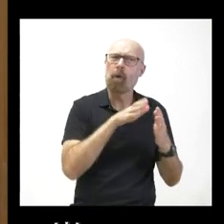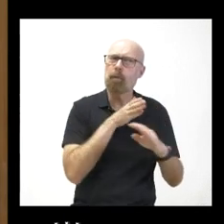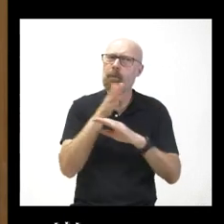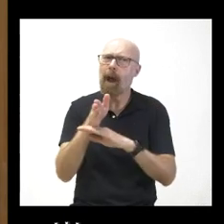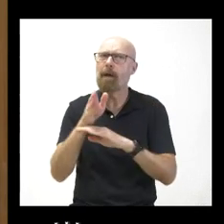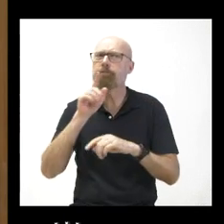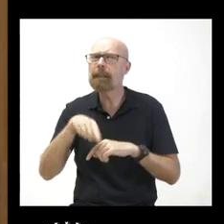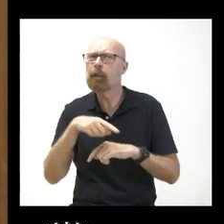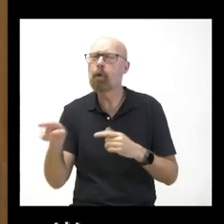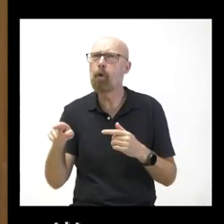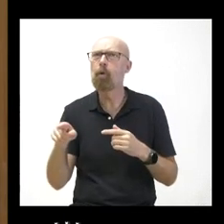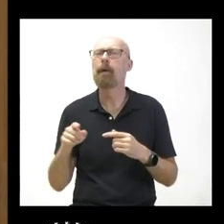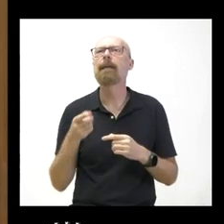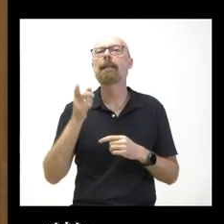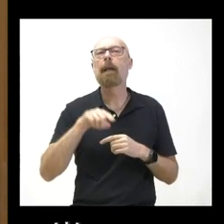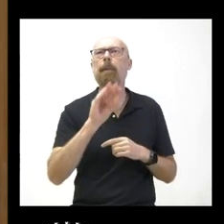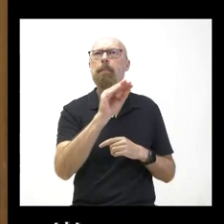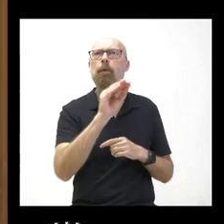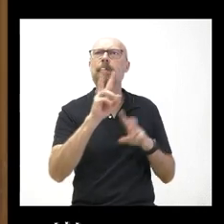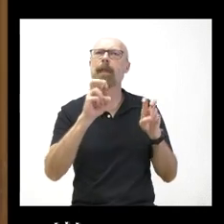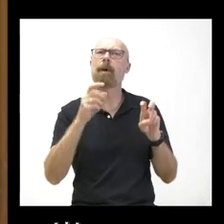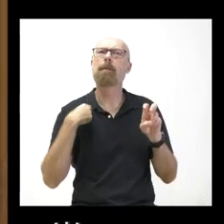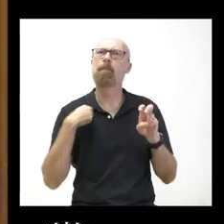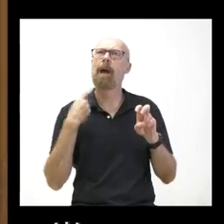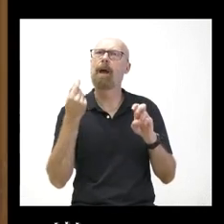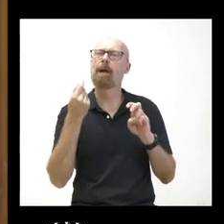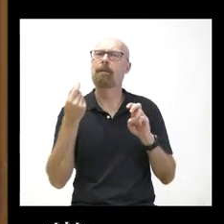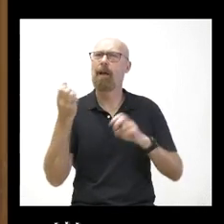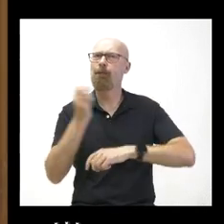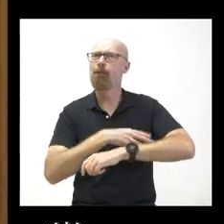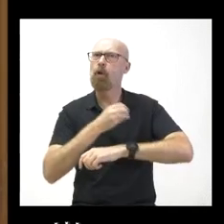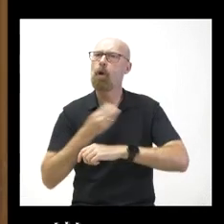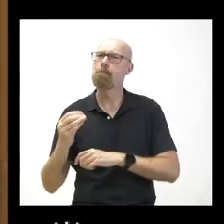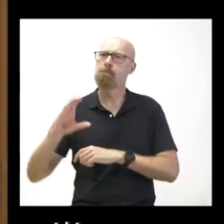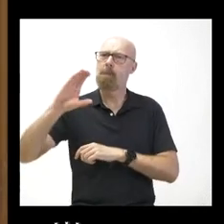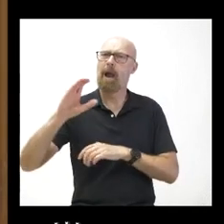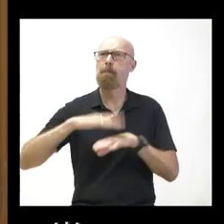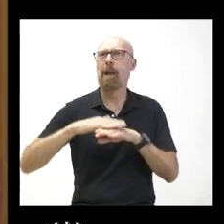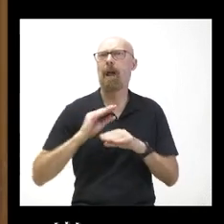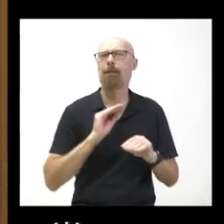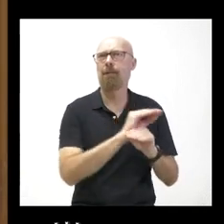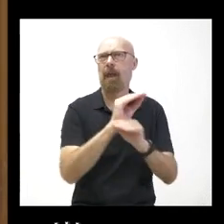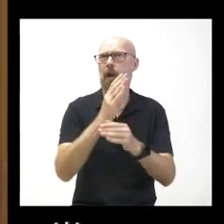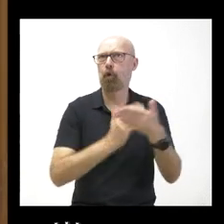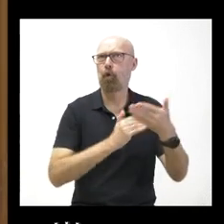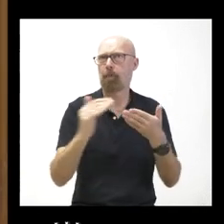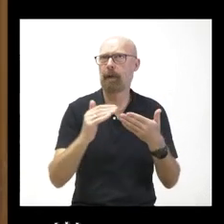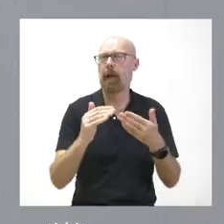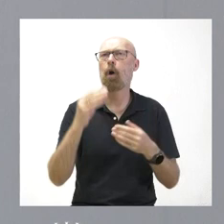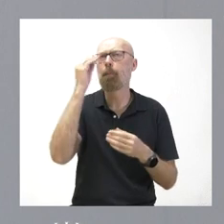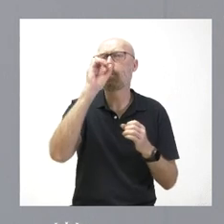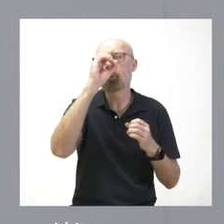también sobre el aumento de fondos para la financiación autonómica si les parece bien no O qué es lo que demandan